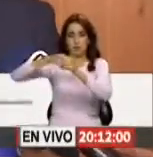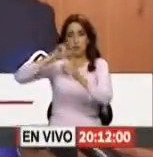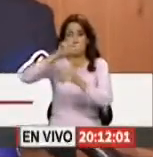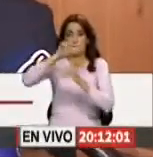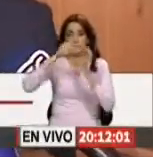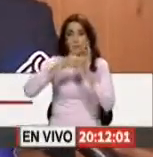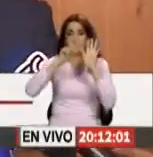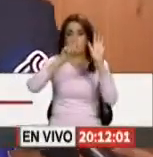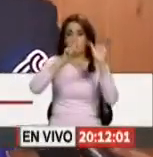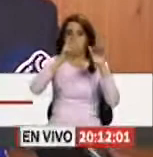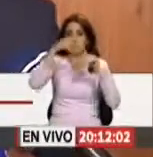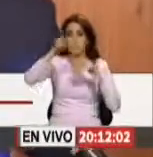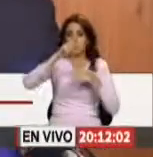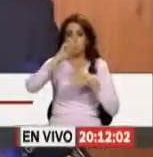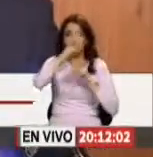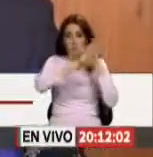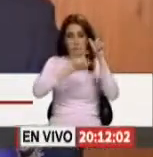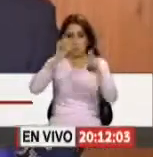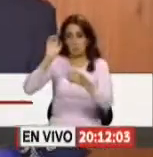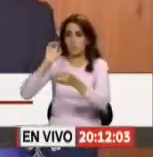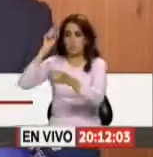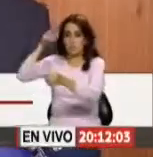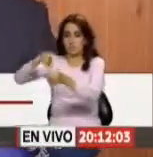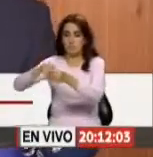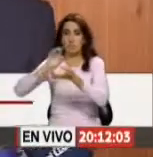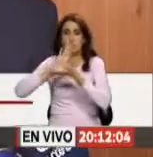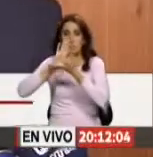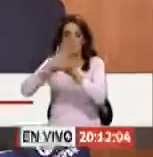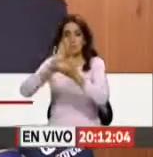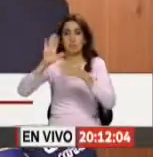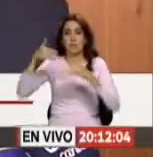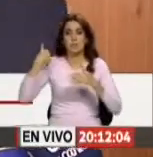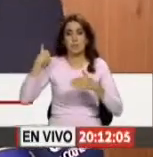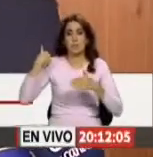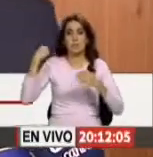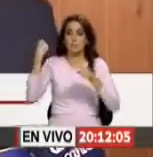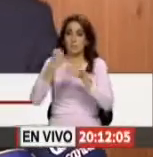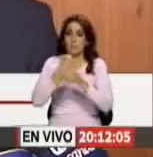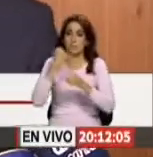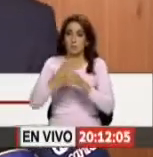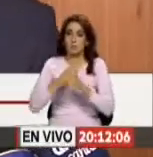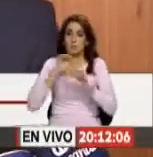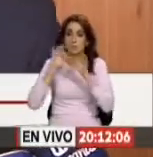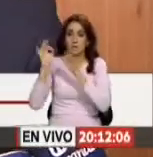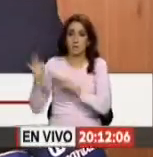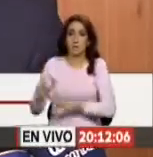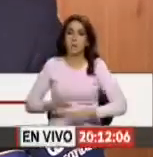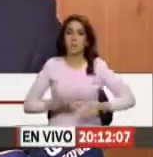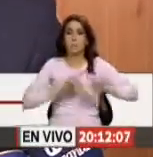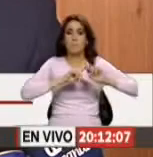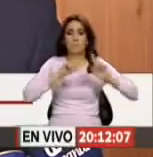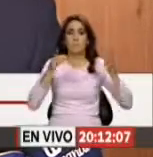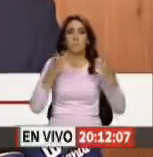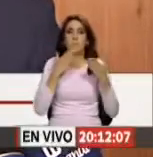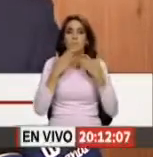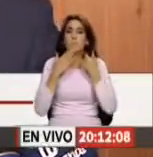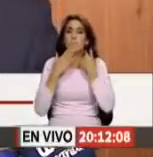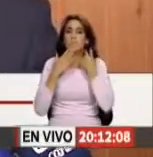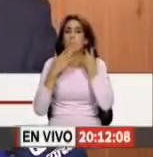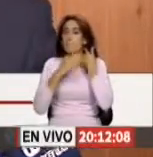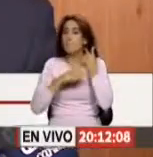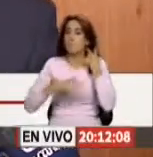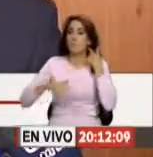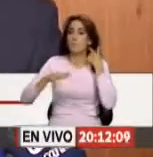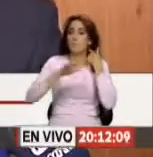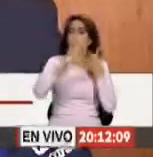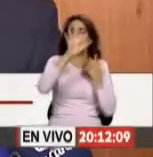3.6 millones de personas que estamos afiliadas al Instituto de Seguridad Social y que contamos con un empleo adecuado. Pero ¿qué pasa con esos 5.2 millones de